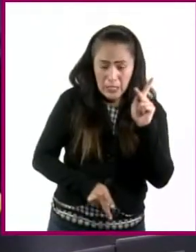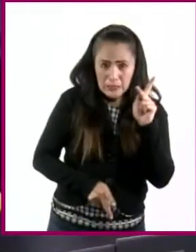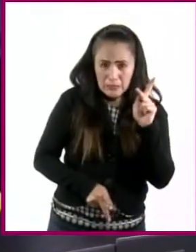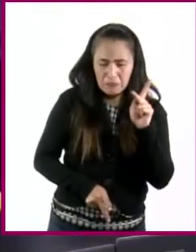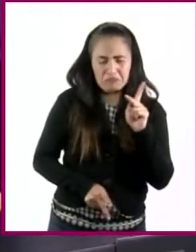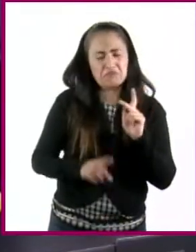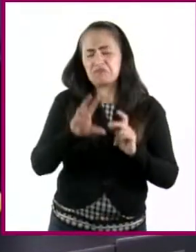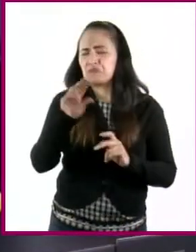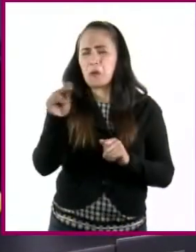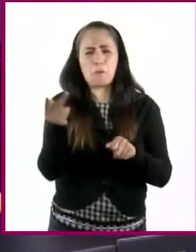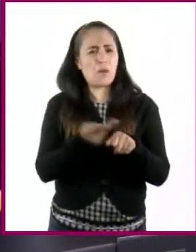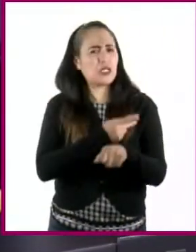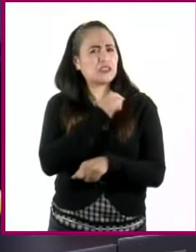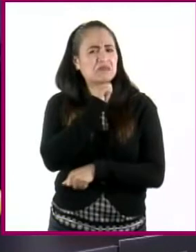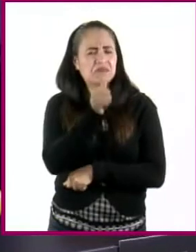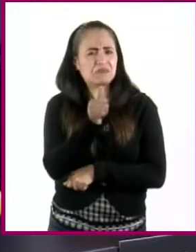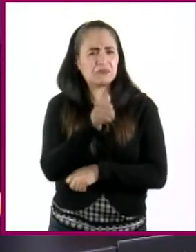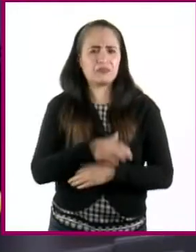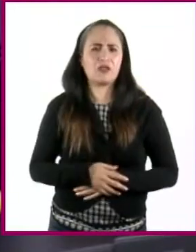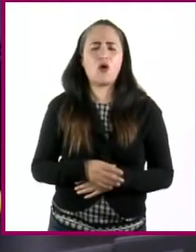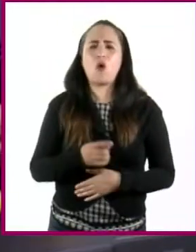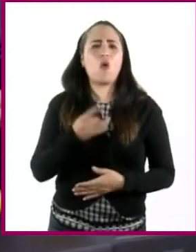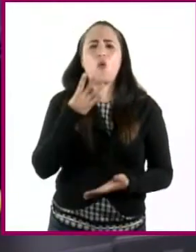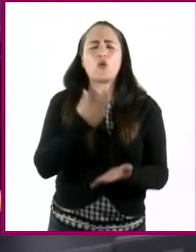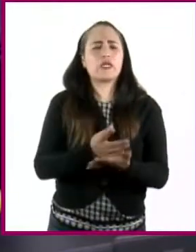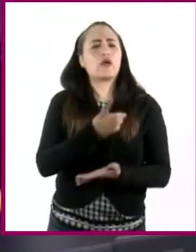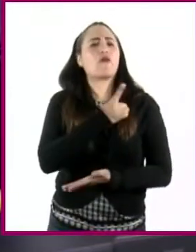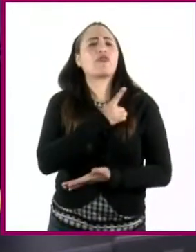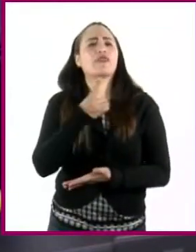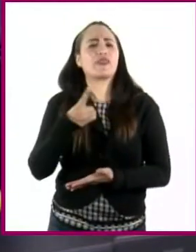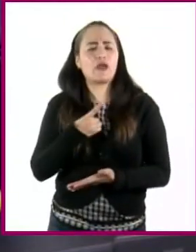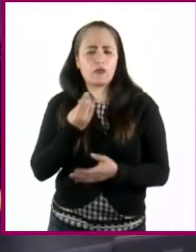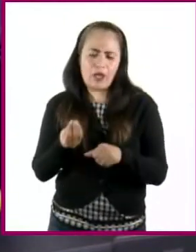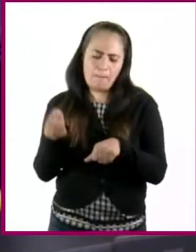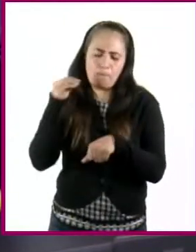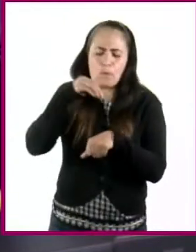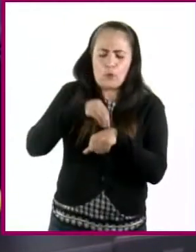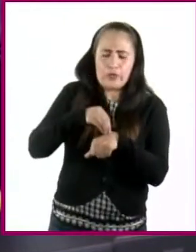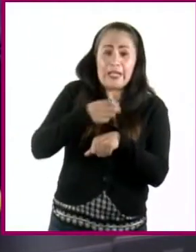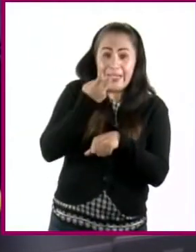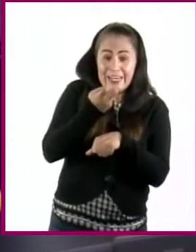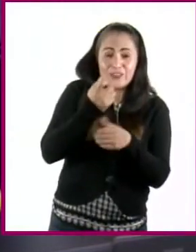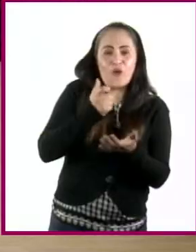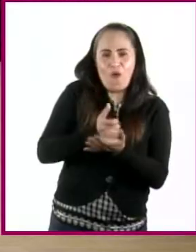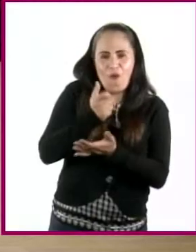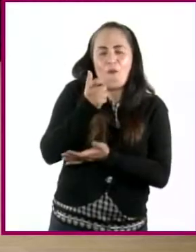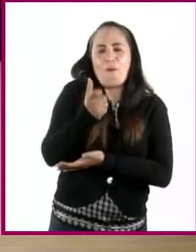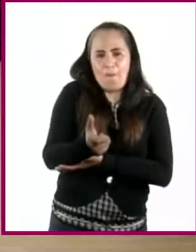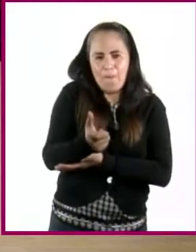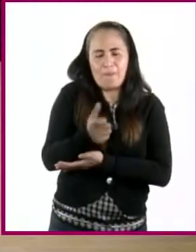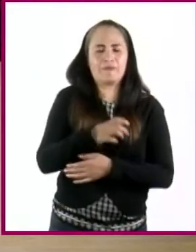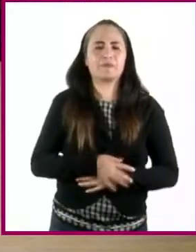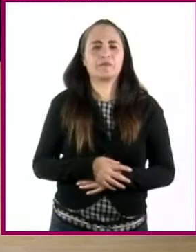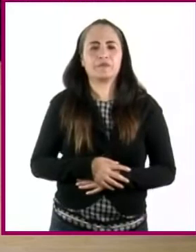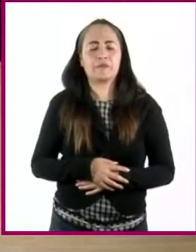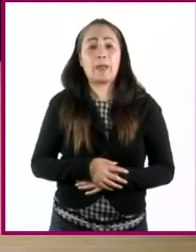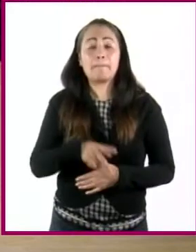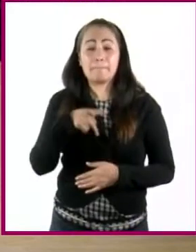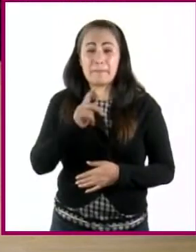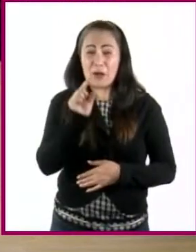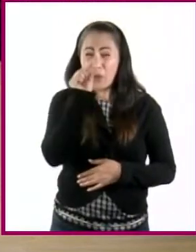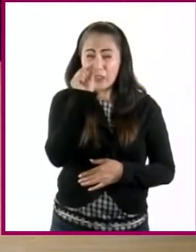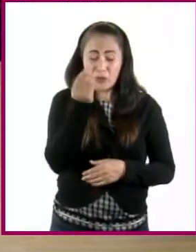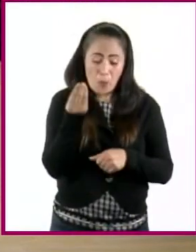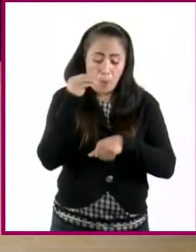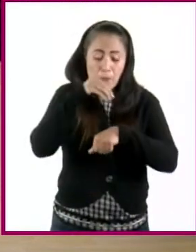¿no? Solo estaría pagando la parte de la deuda que agregó tu compra. Exactamente. Y si no pagas esa parte de la